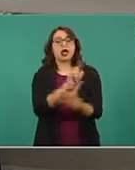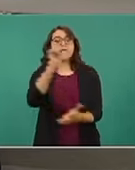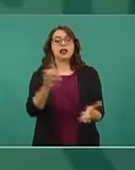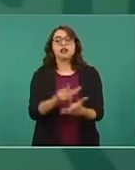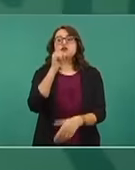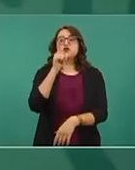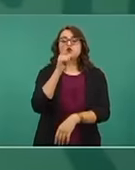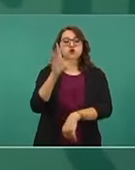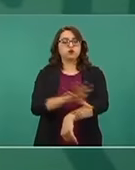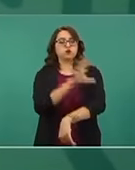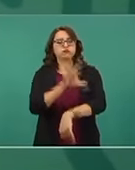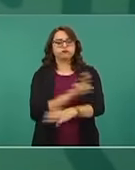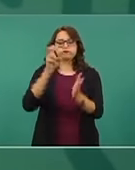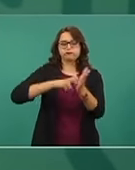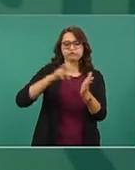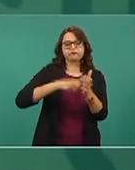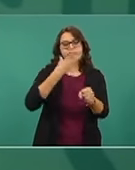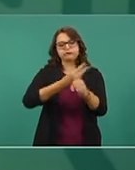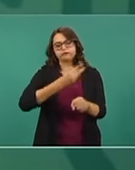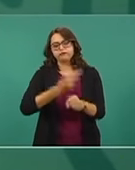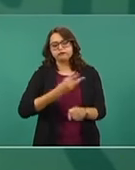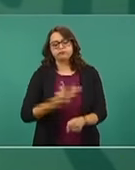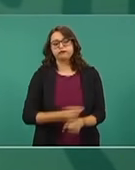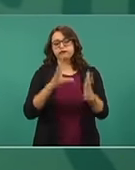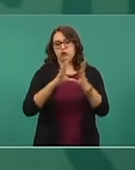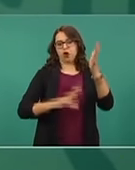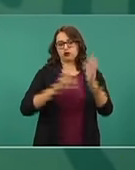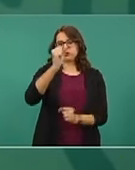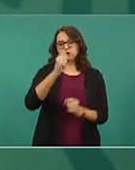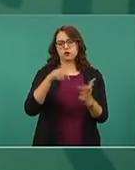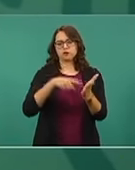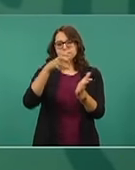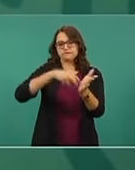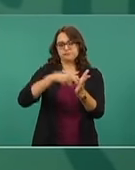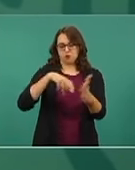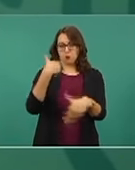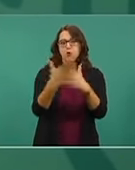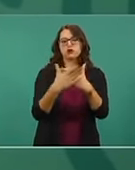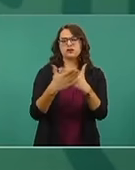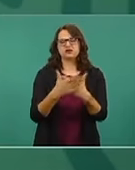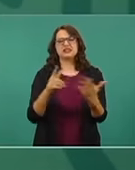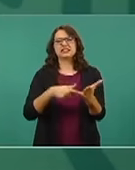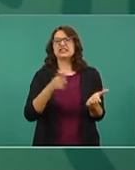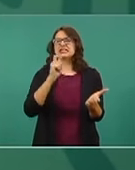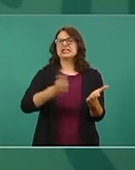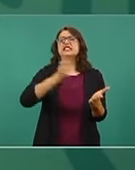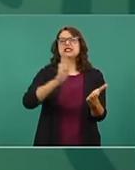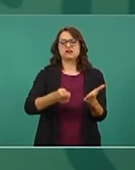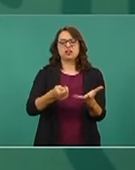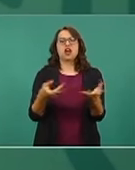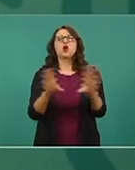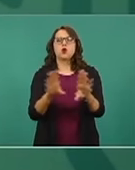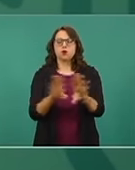eléctrica, de la reforma a la Constitución, para que todos los mexicanos sepan el por